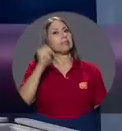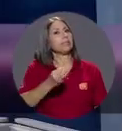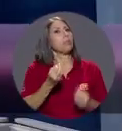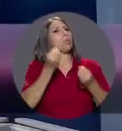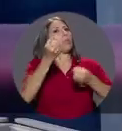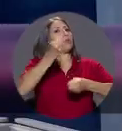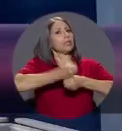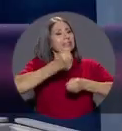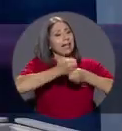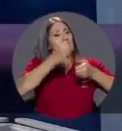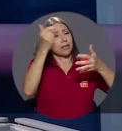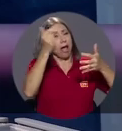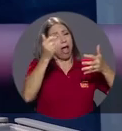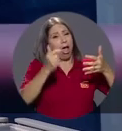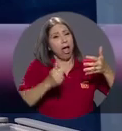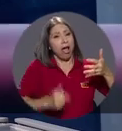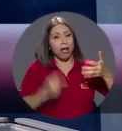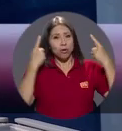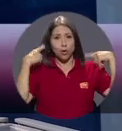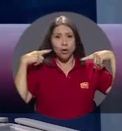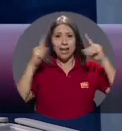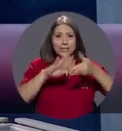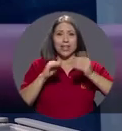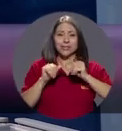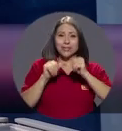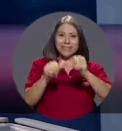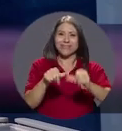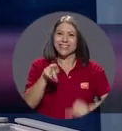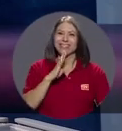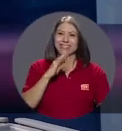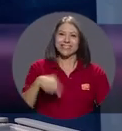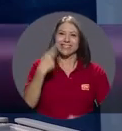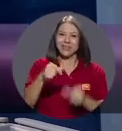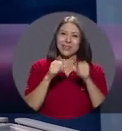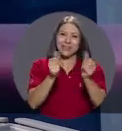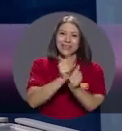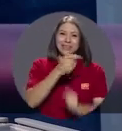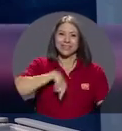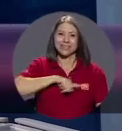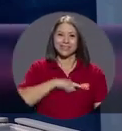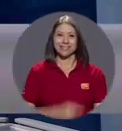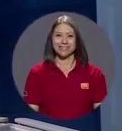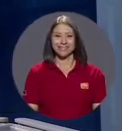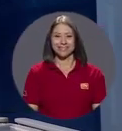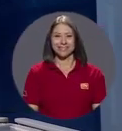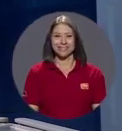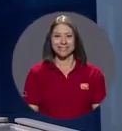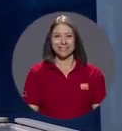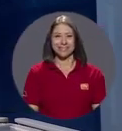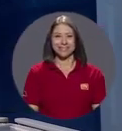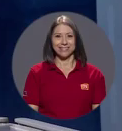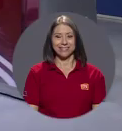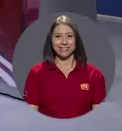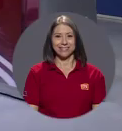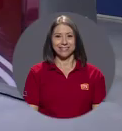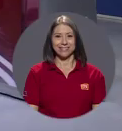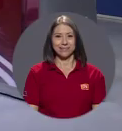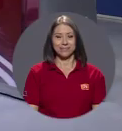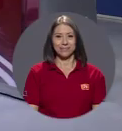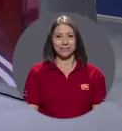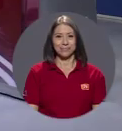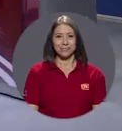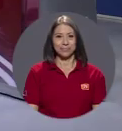larga la lista de tareas que tenemos para lograr ciudades sostenibles. De eso vamos a hablar en el siguiente bloque. Quédese con una mirada que ya volvemos.